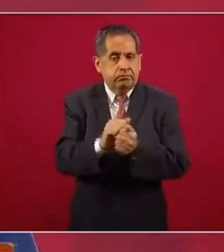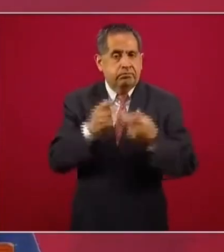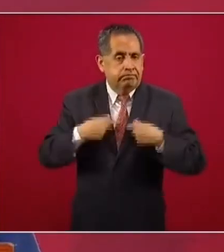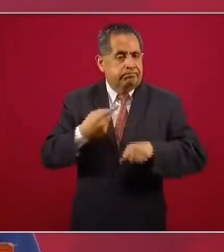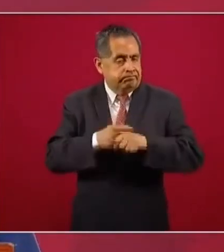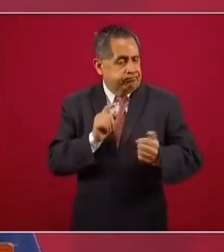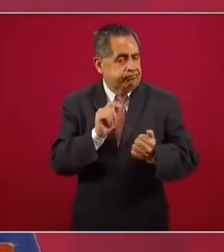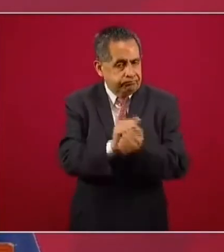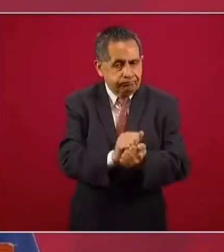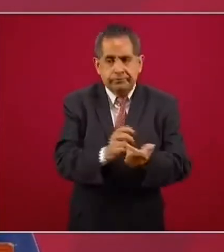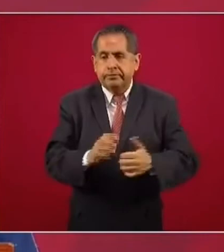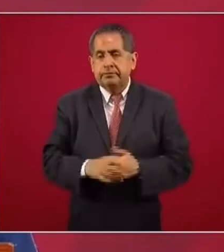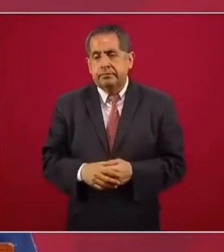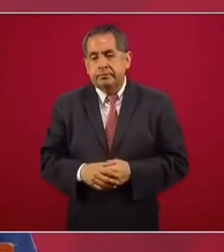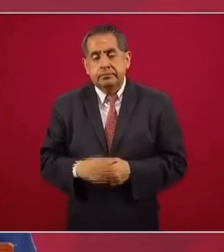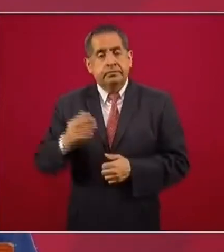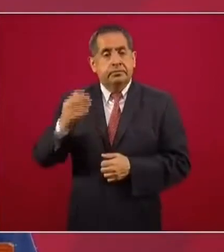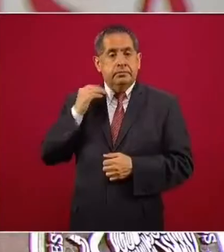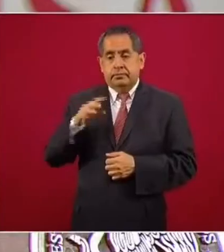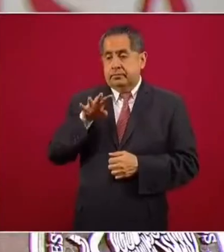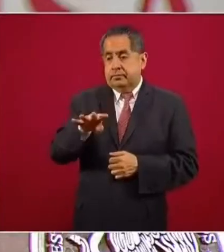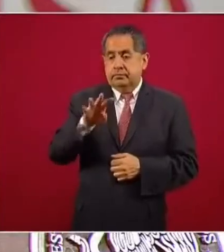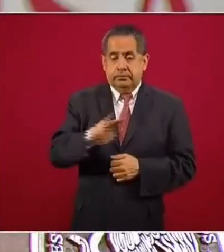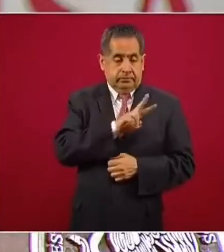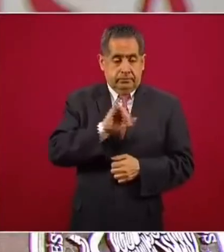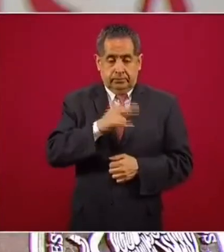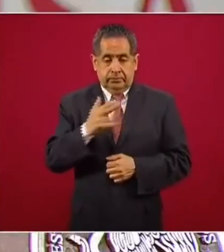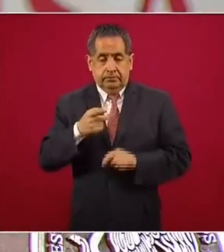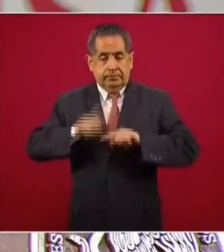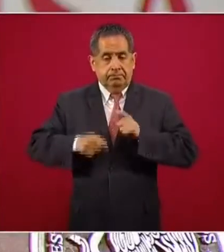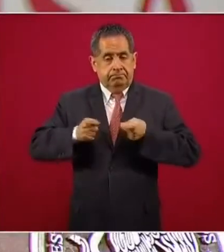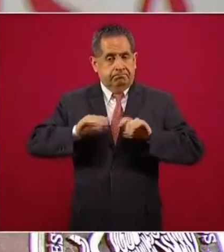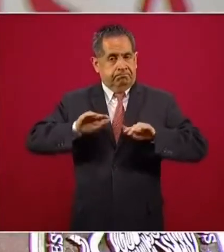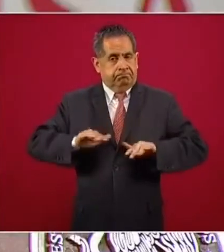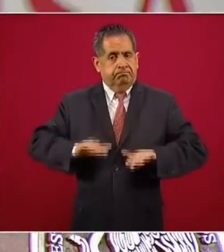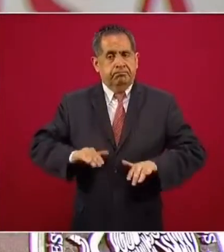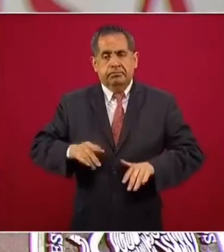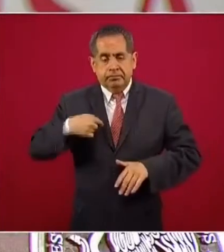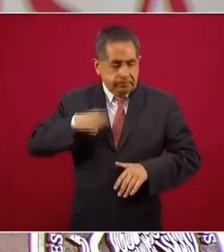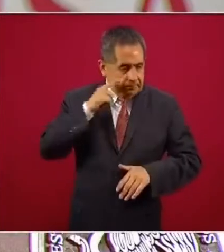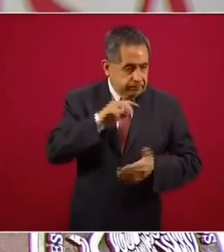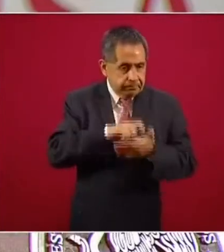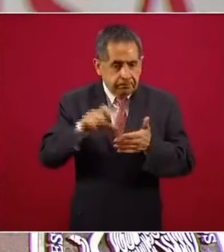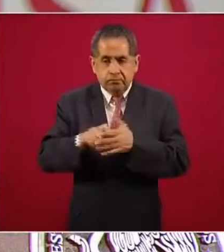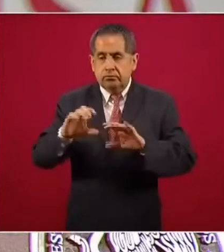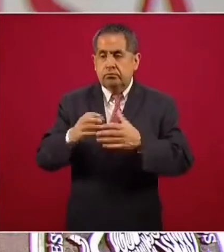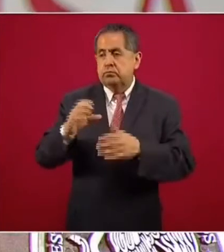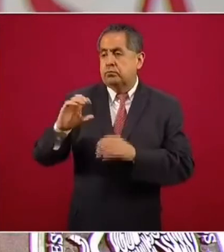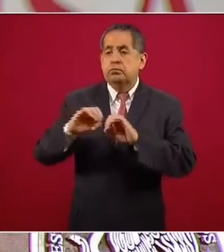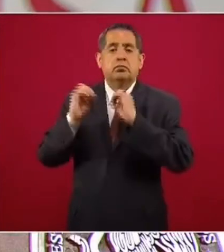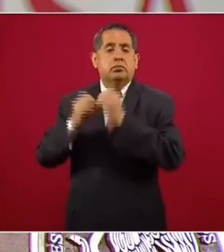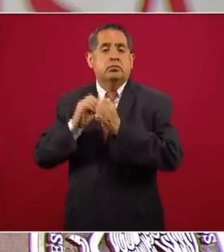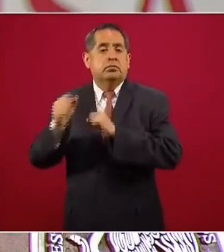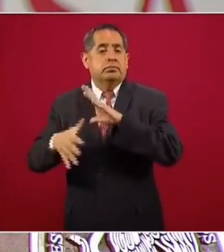pacientes. Si tomamos el caso de 19 antirretrovirales, al comprar a través de la Organización Panamericana de